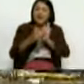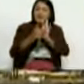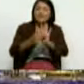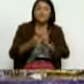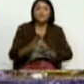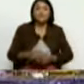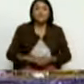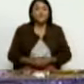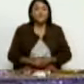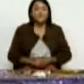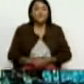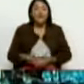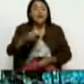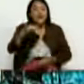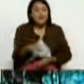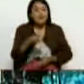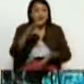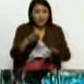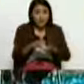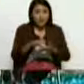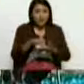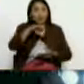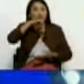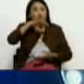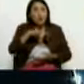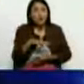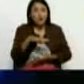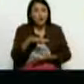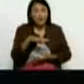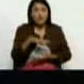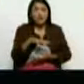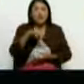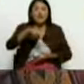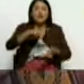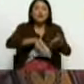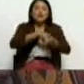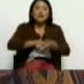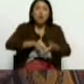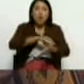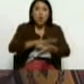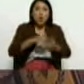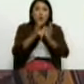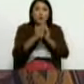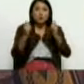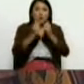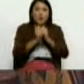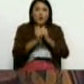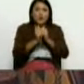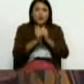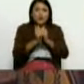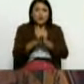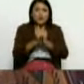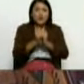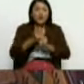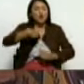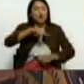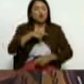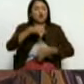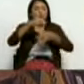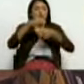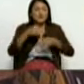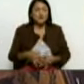además en este centro histórico centro Heroico de la ciudad de Barcelona donde tanta gente estamos absolutamente convencidos